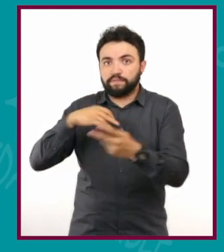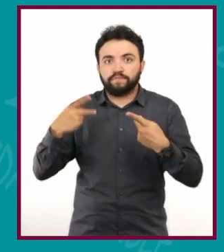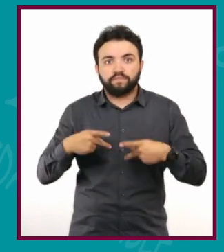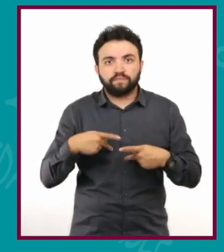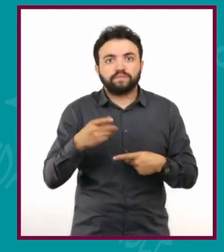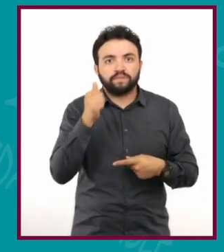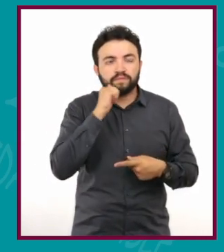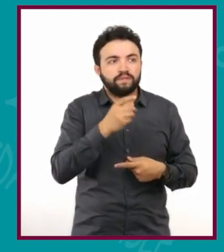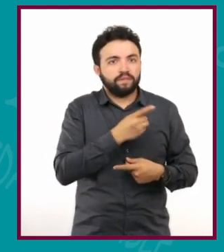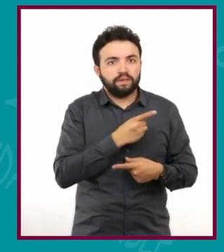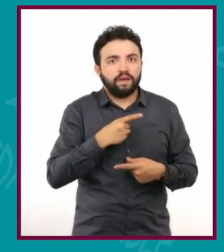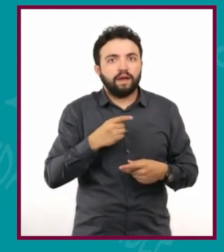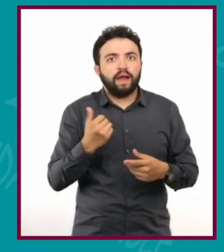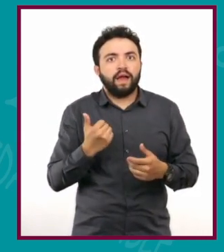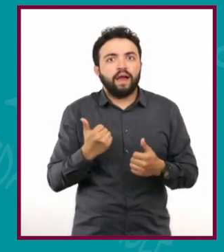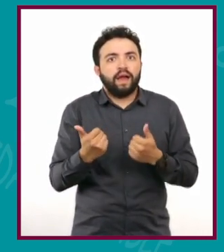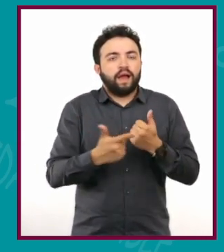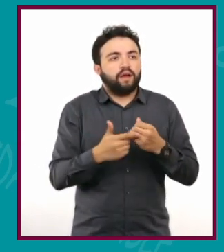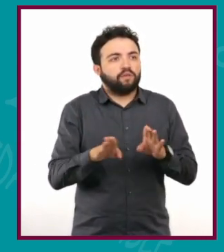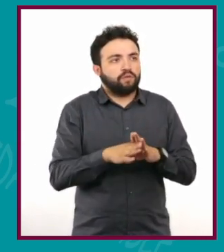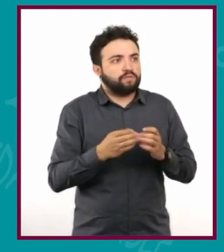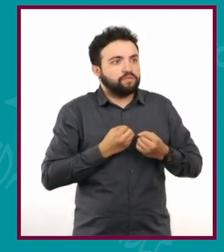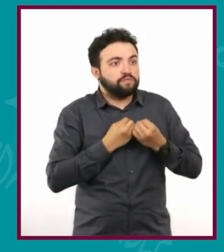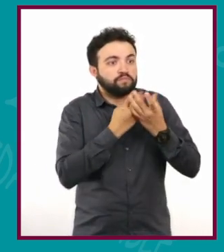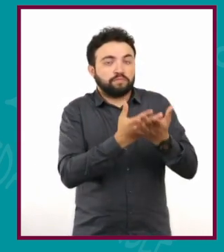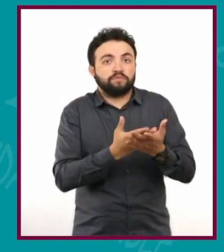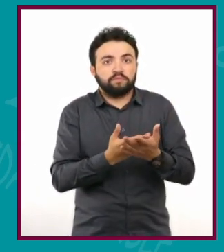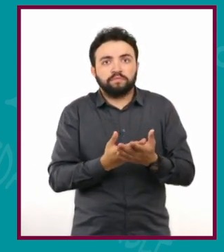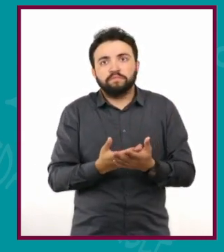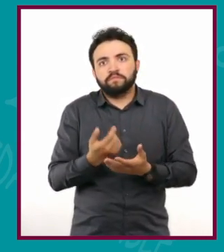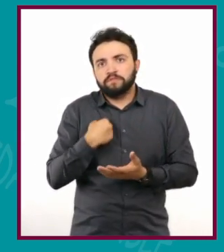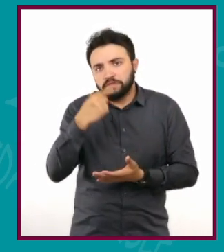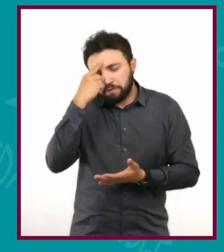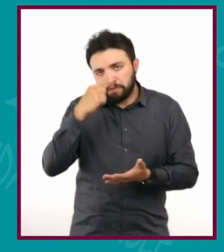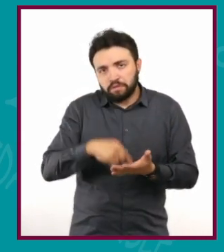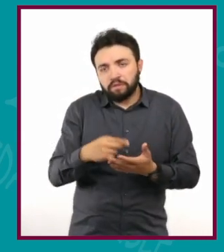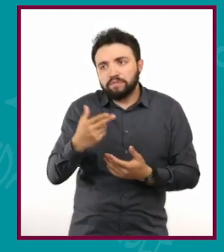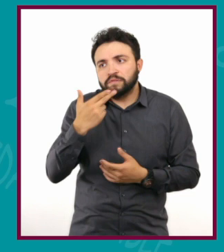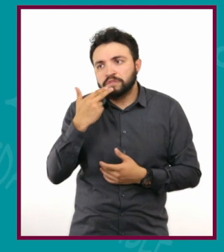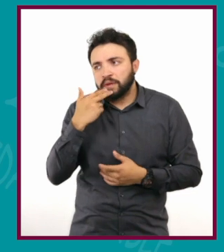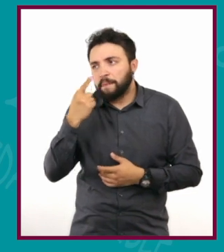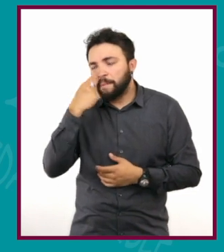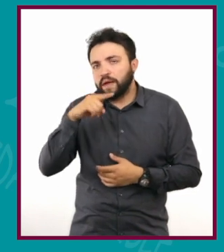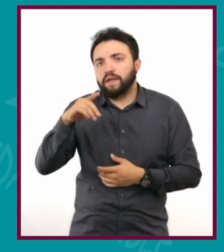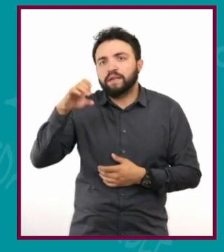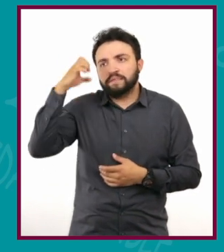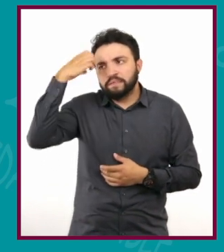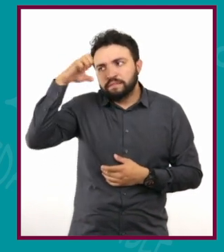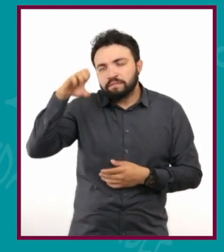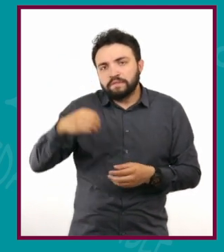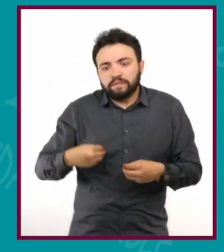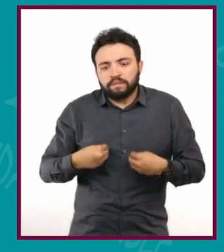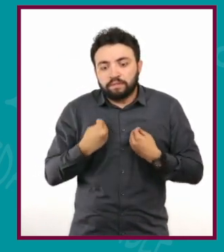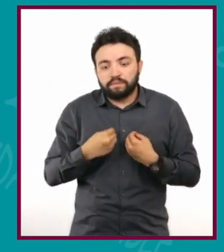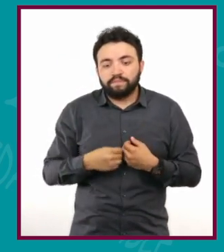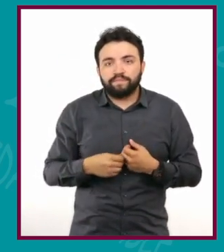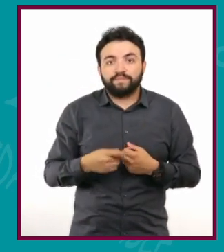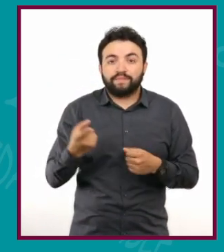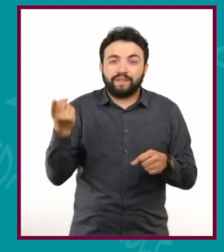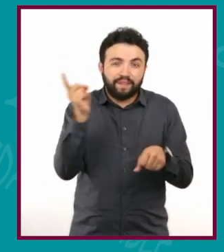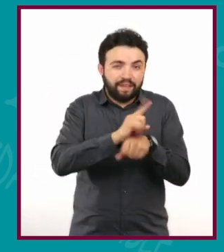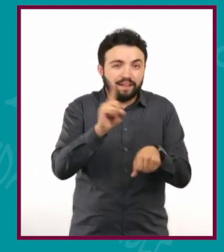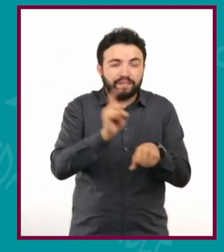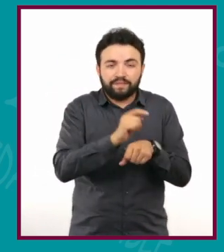Todas las personas tienen algo que aportarnos. Cualquier cosa, pues, nos sirve para experiencias o la vida. Todos